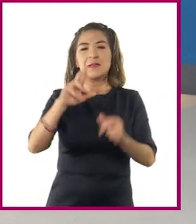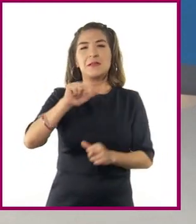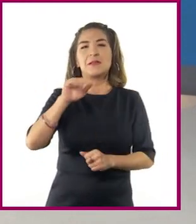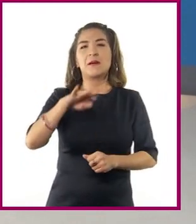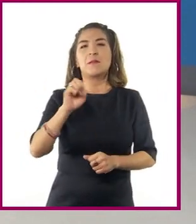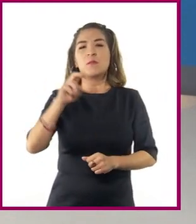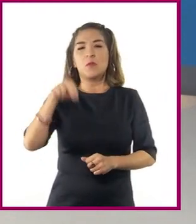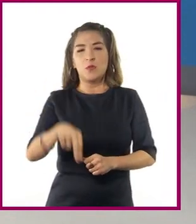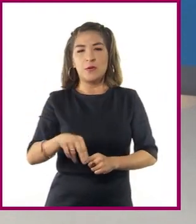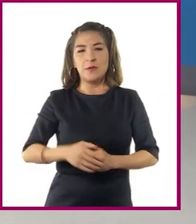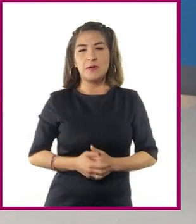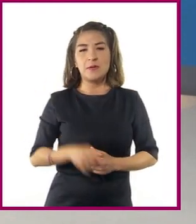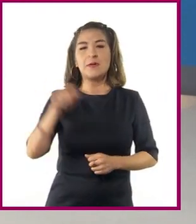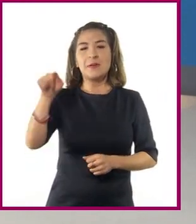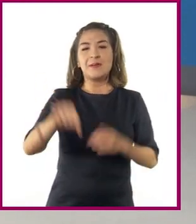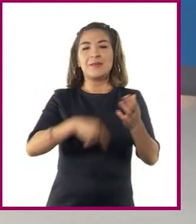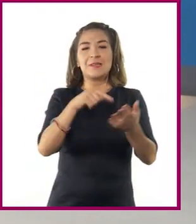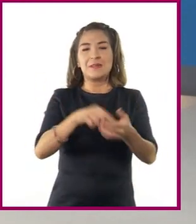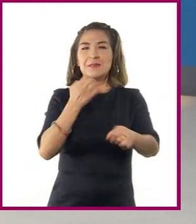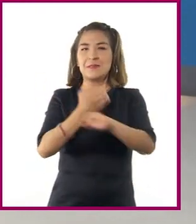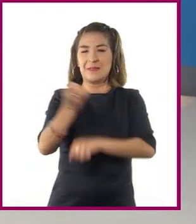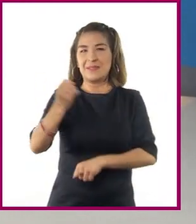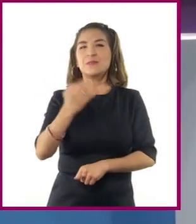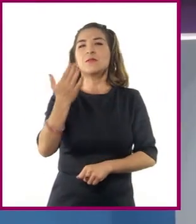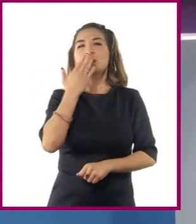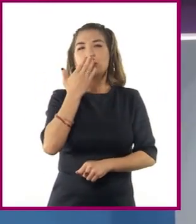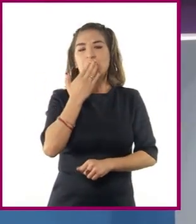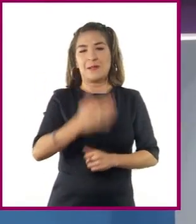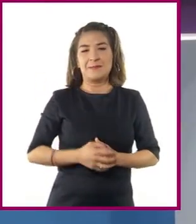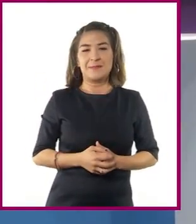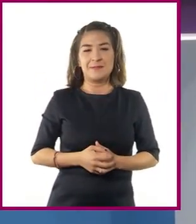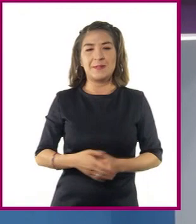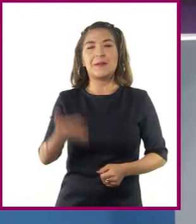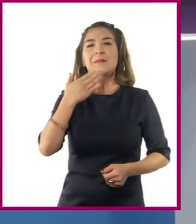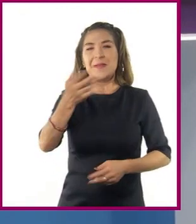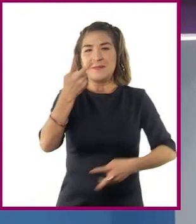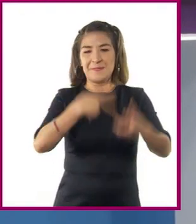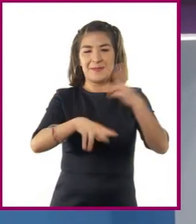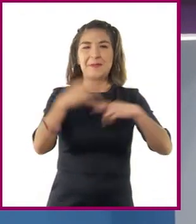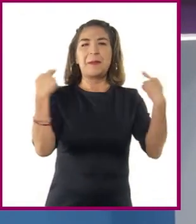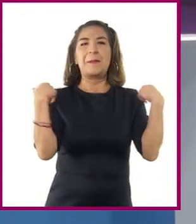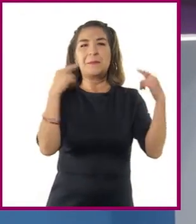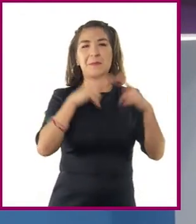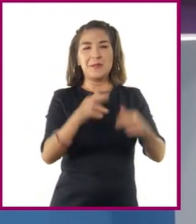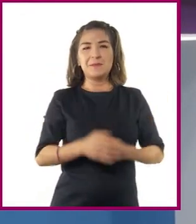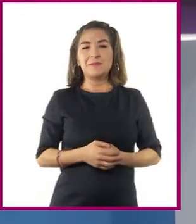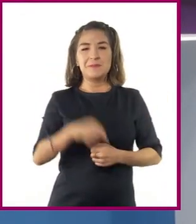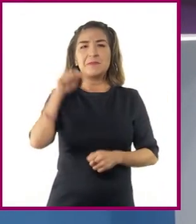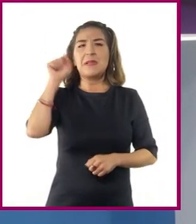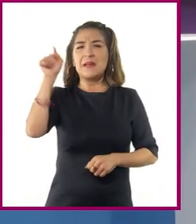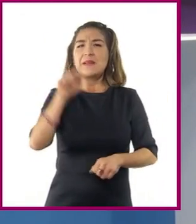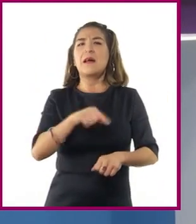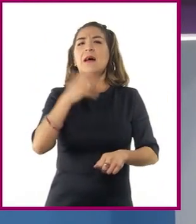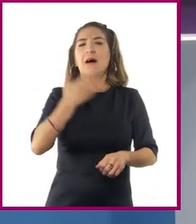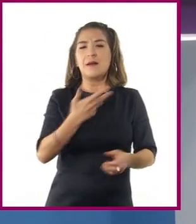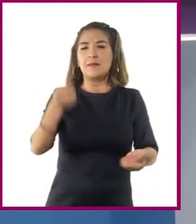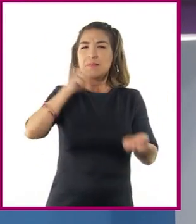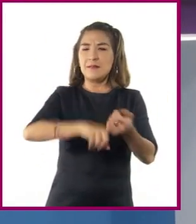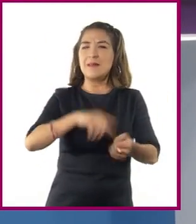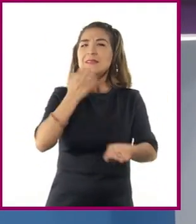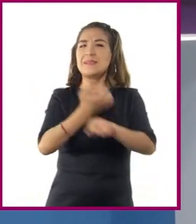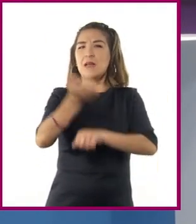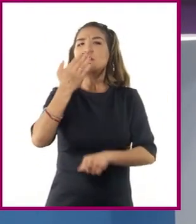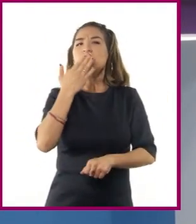Fierro Armenta del hermoso estado de Sonora. Bienvenidos, maestros. En el estado se encuentra el desierto de